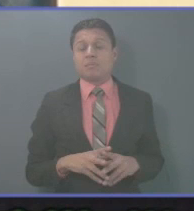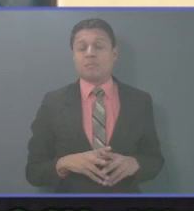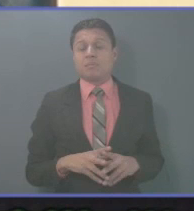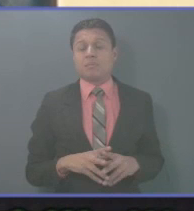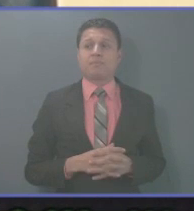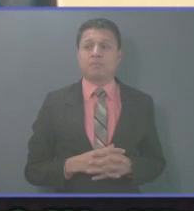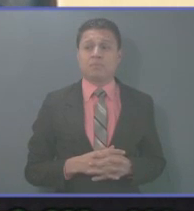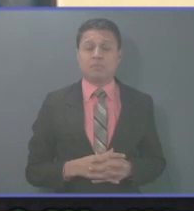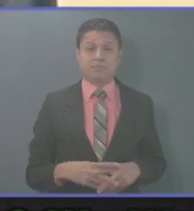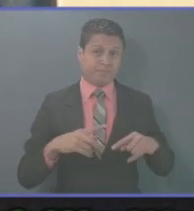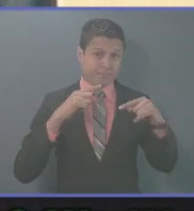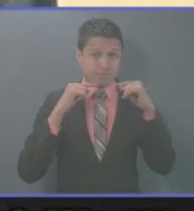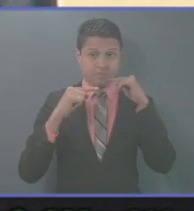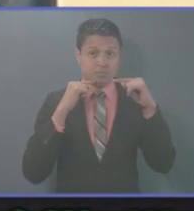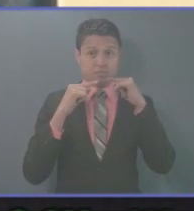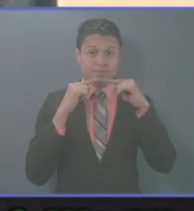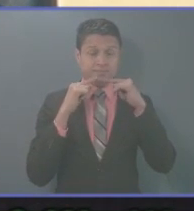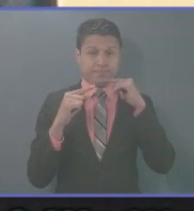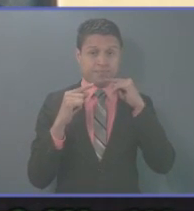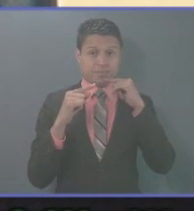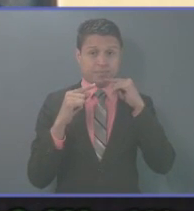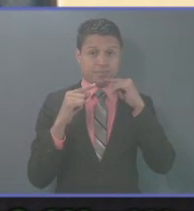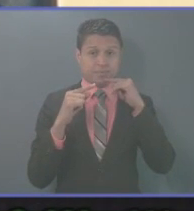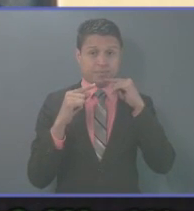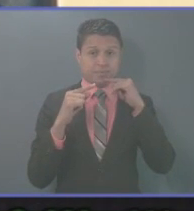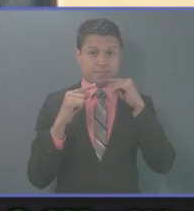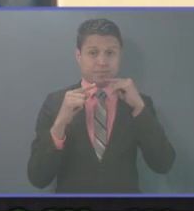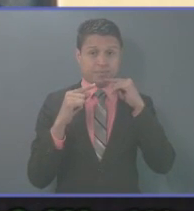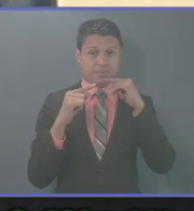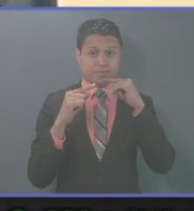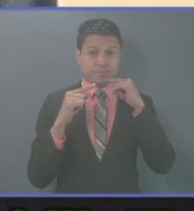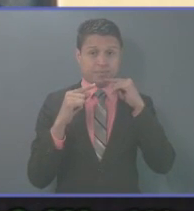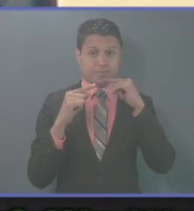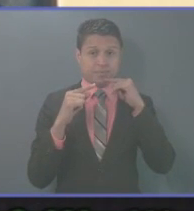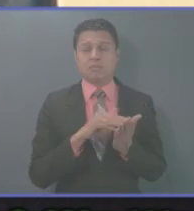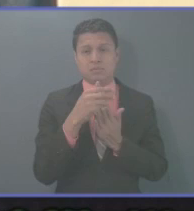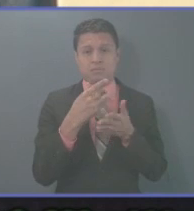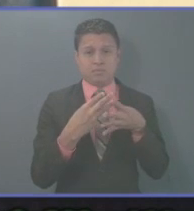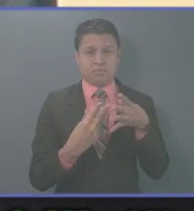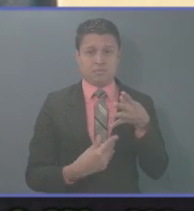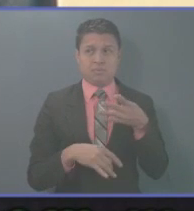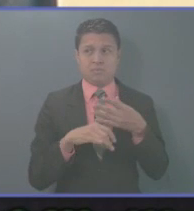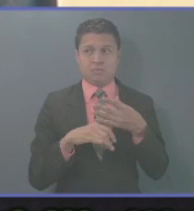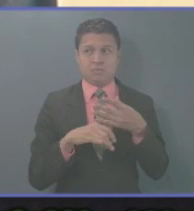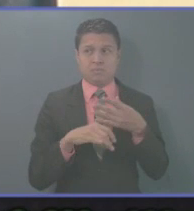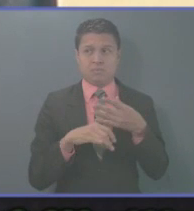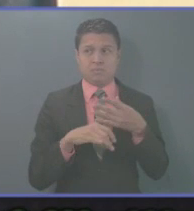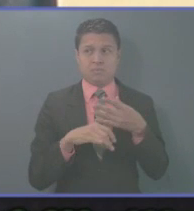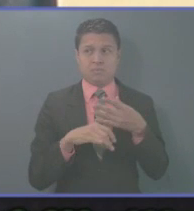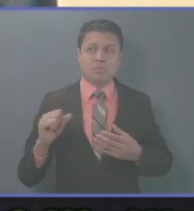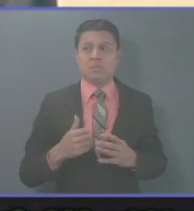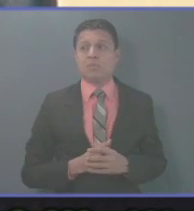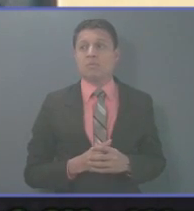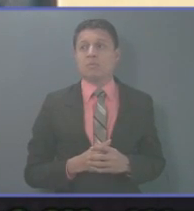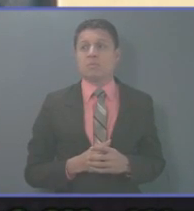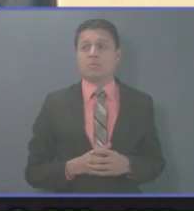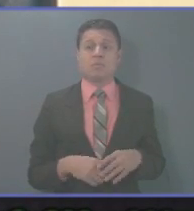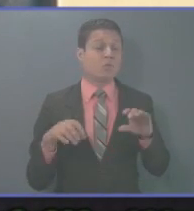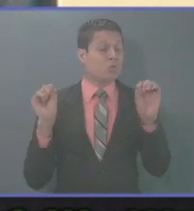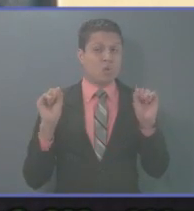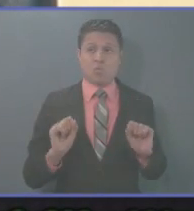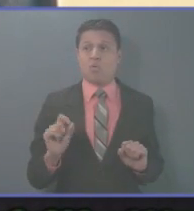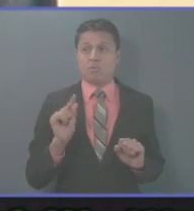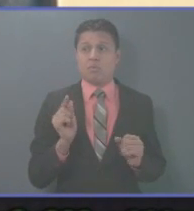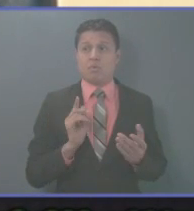que sus patronos han caído en mora en el pago de la planilla del Seguro Social, se les está impidiendo